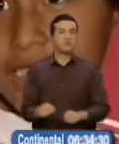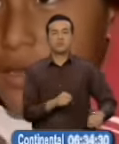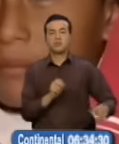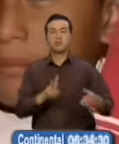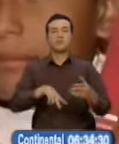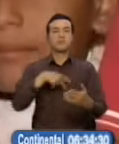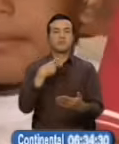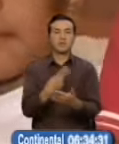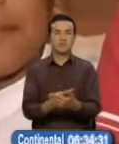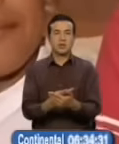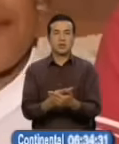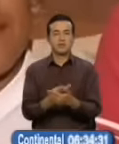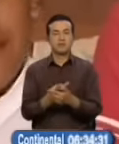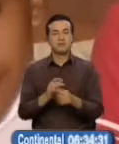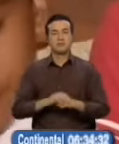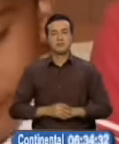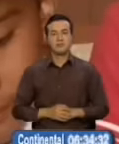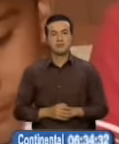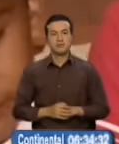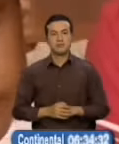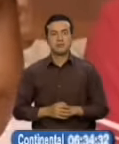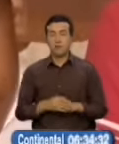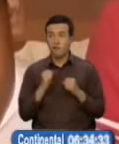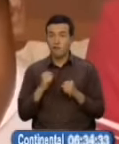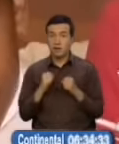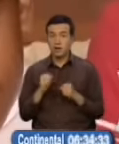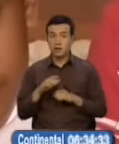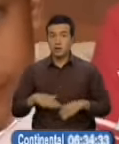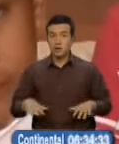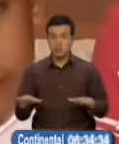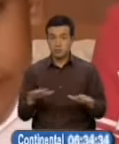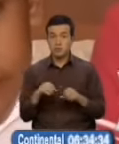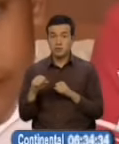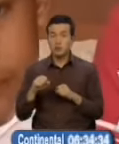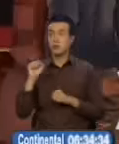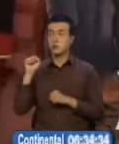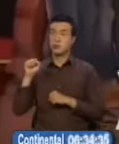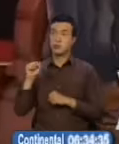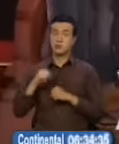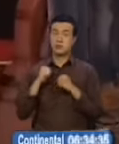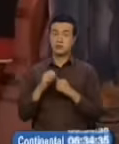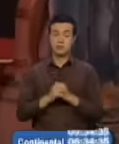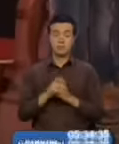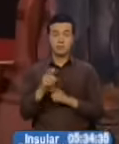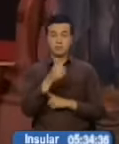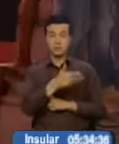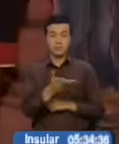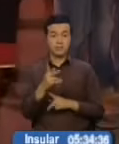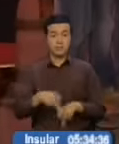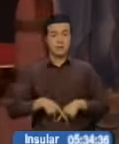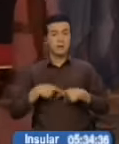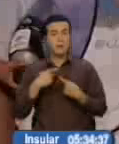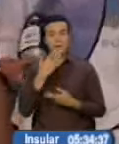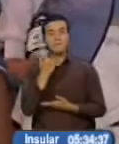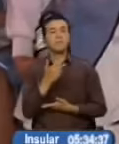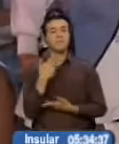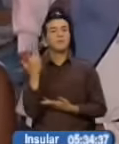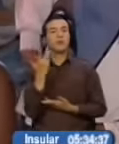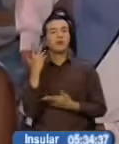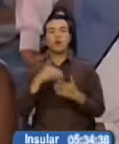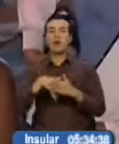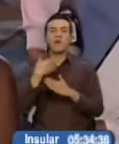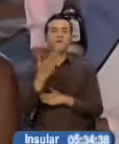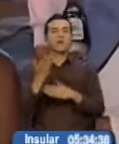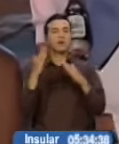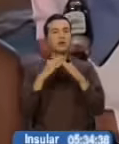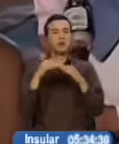caí. Se sintió muy fuerte entonces el temblor. Sí, fuerte. Los pobladores del lugar optaron por permanecer en los exteriores